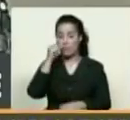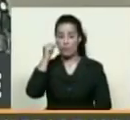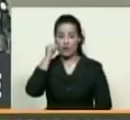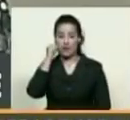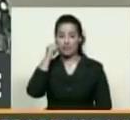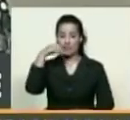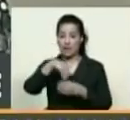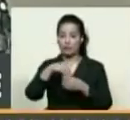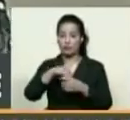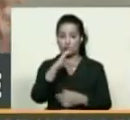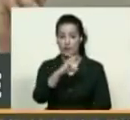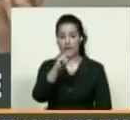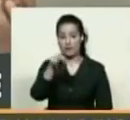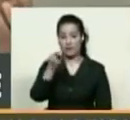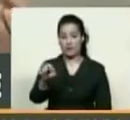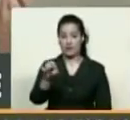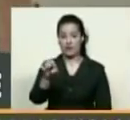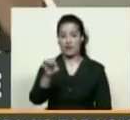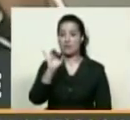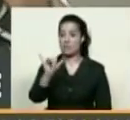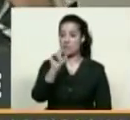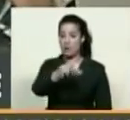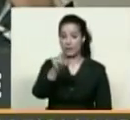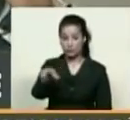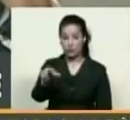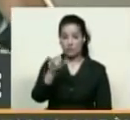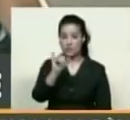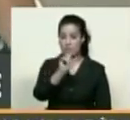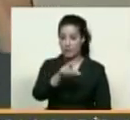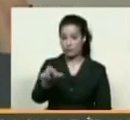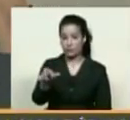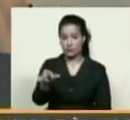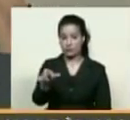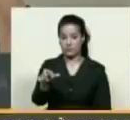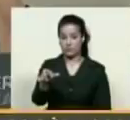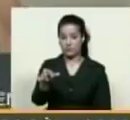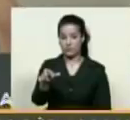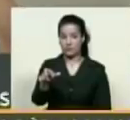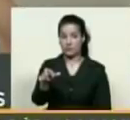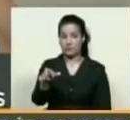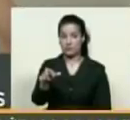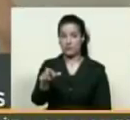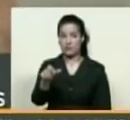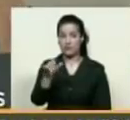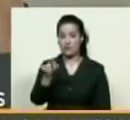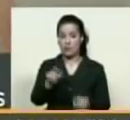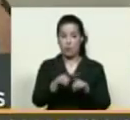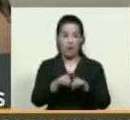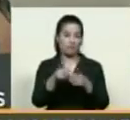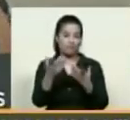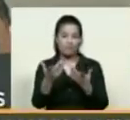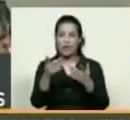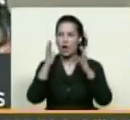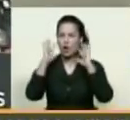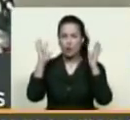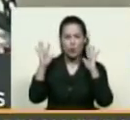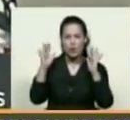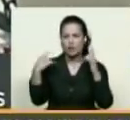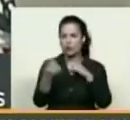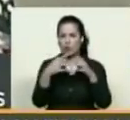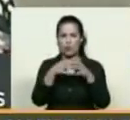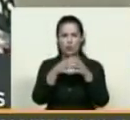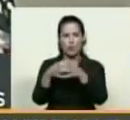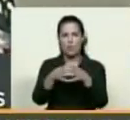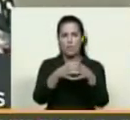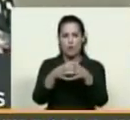Poder Electoral por las propias personas que, como decimos, en esa especie de locura colectiva